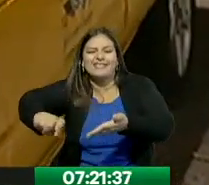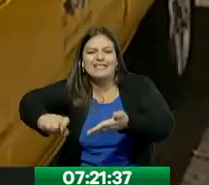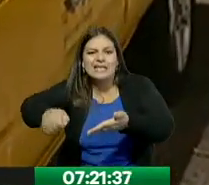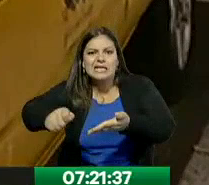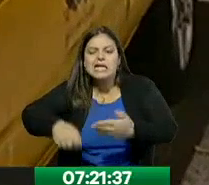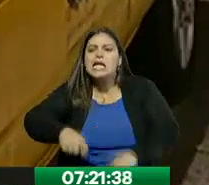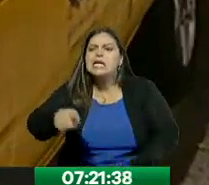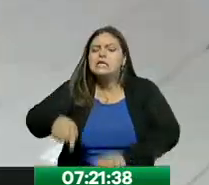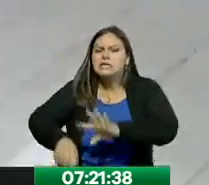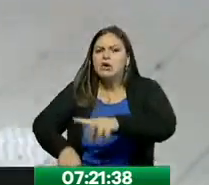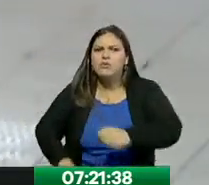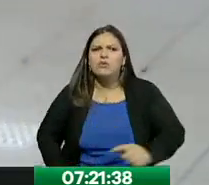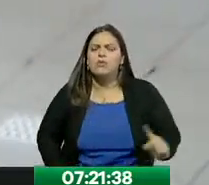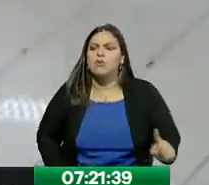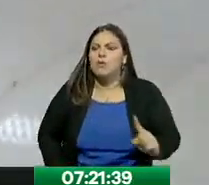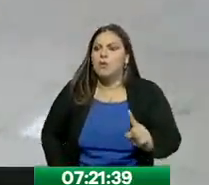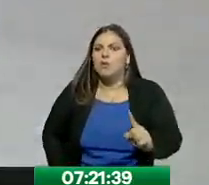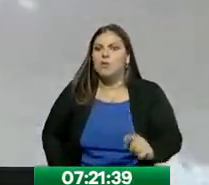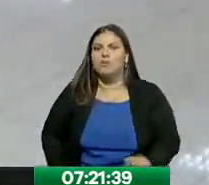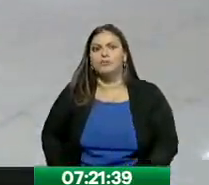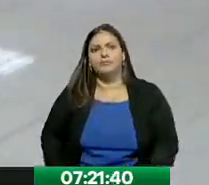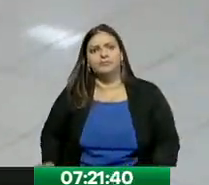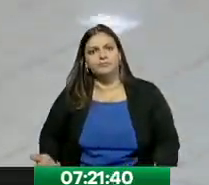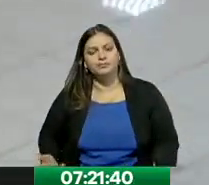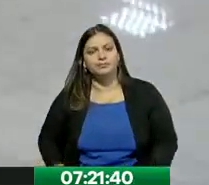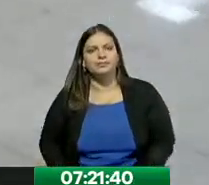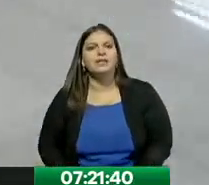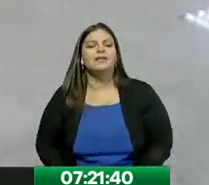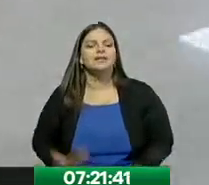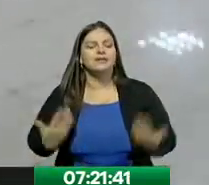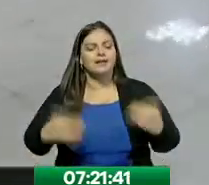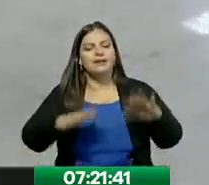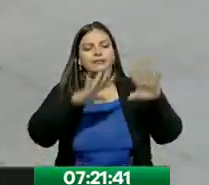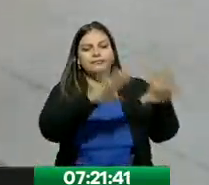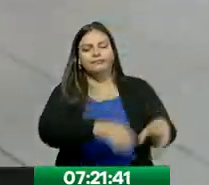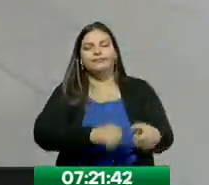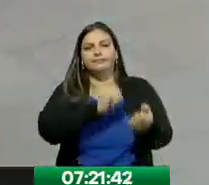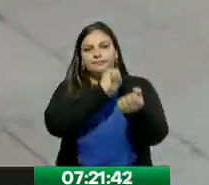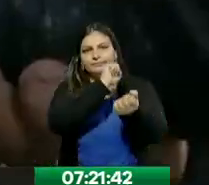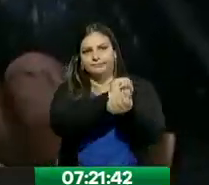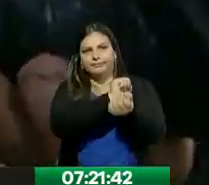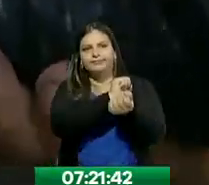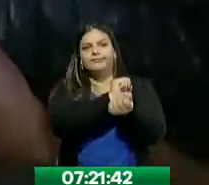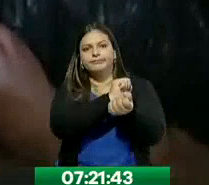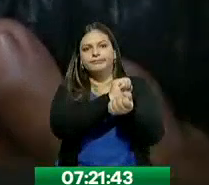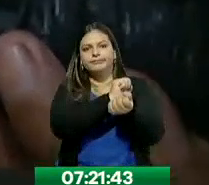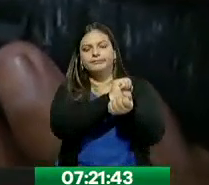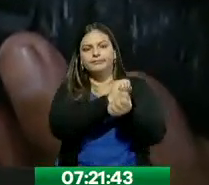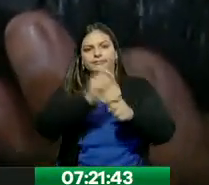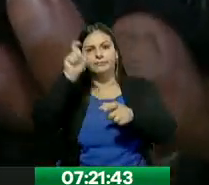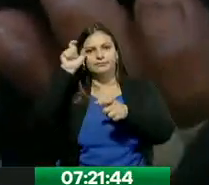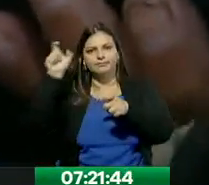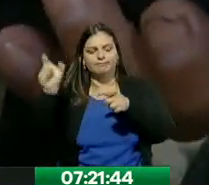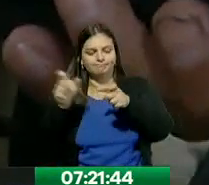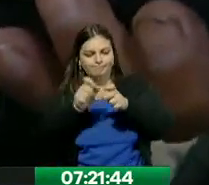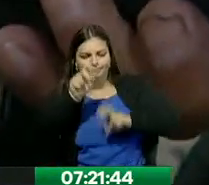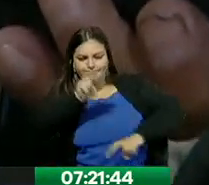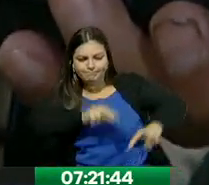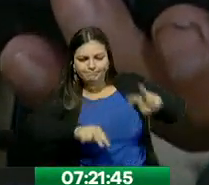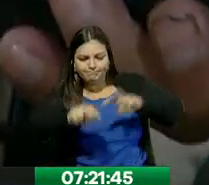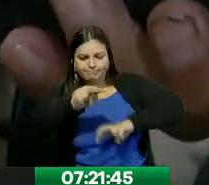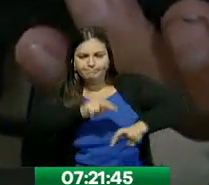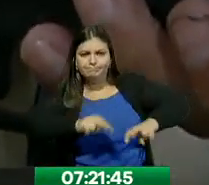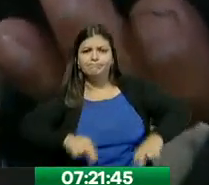moradores, el individuo pudo ser capturado y puesto a órdenes de la fiscalía. A más del arma